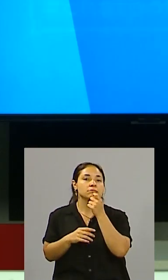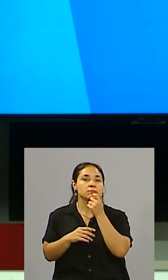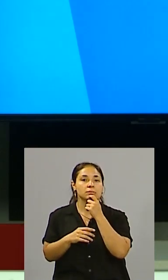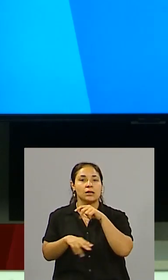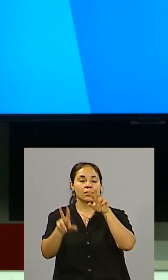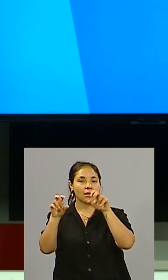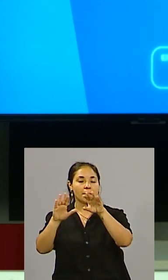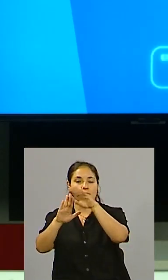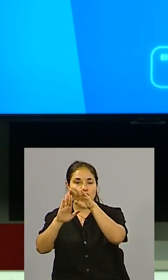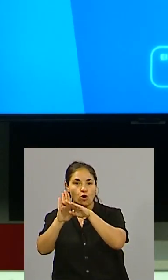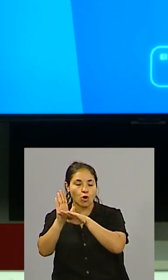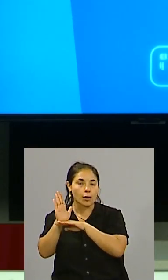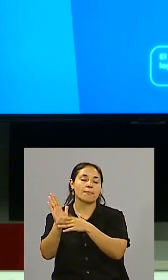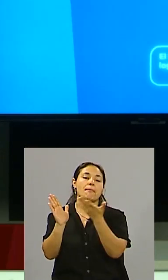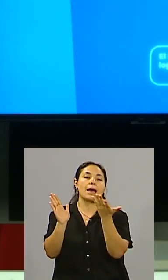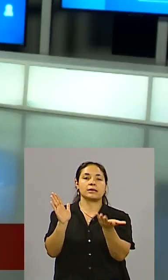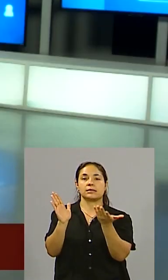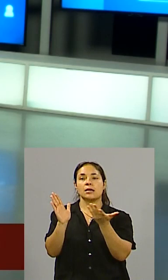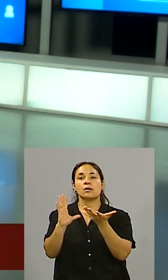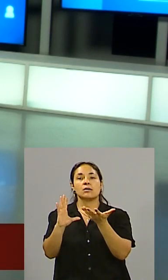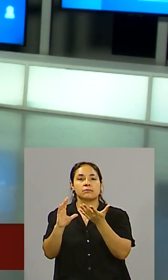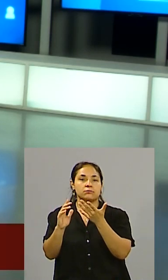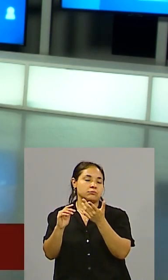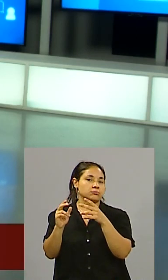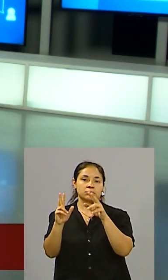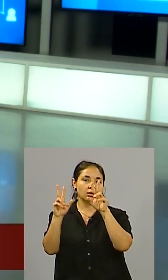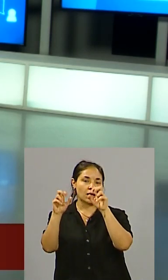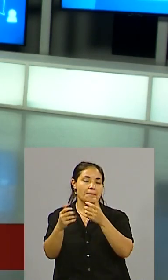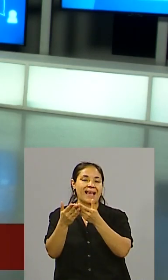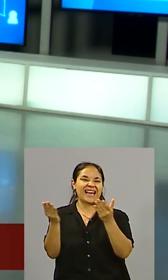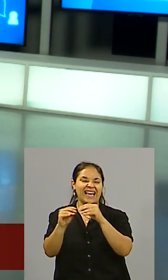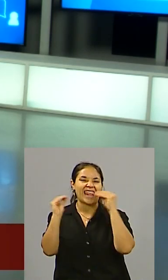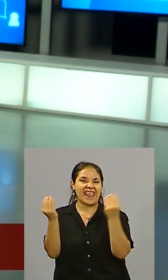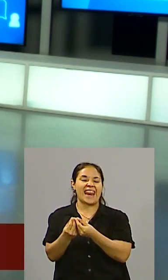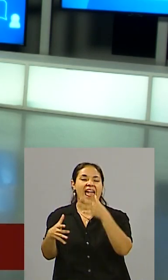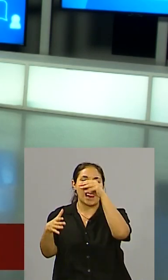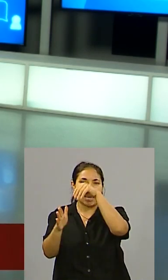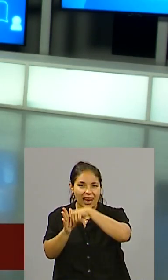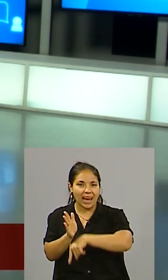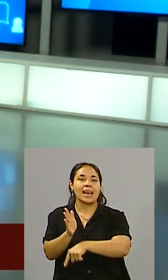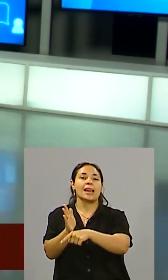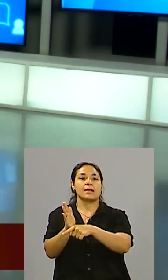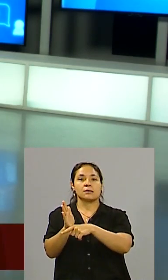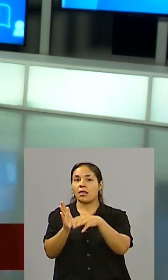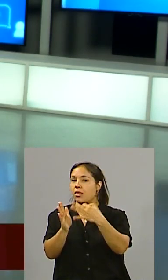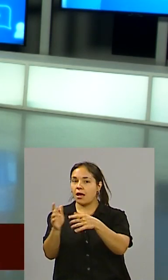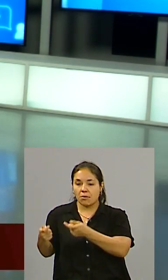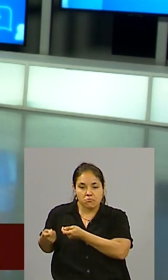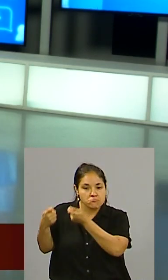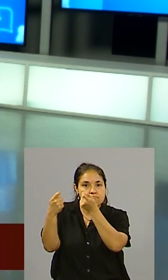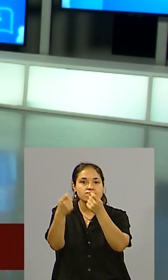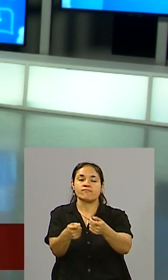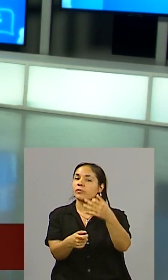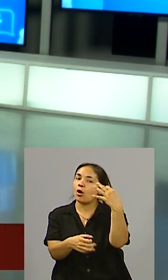la normativa o que están en un diseño de abstracción o de generalidad, pero que lleguen a la operatividad y a la gestión,